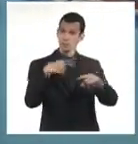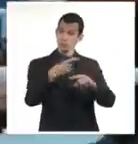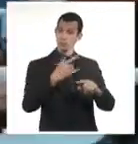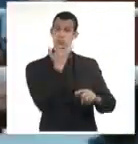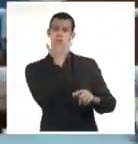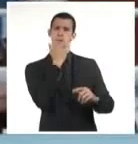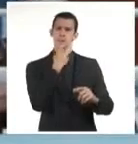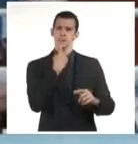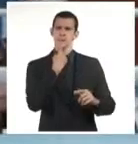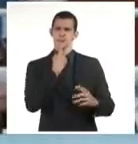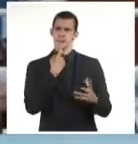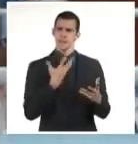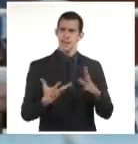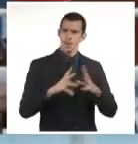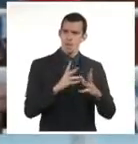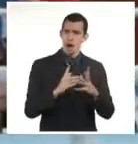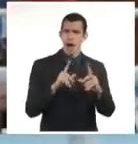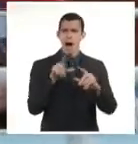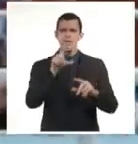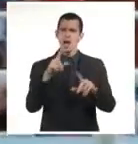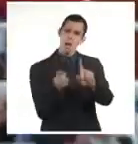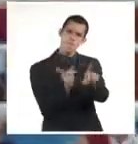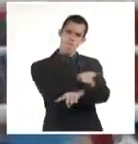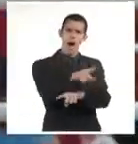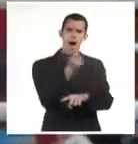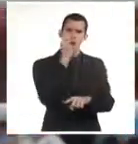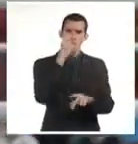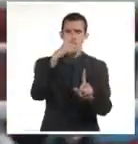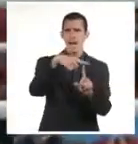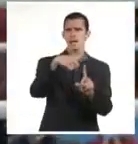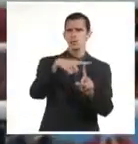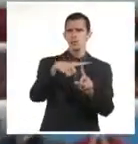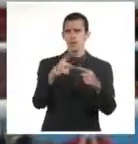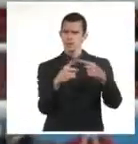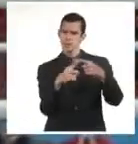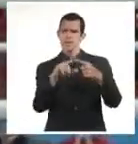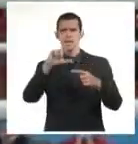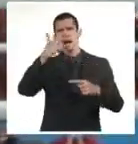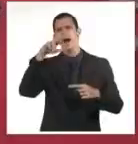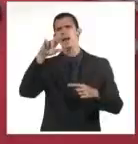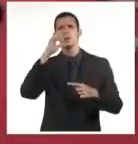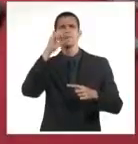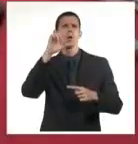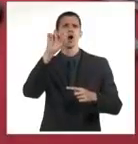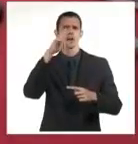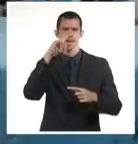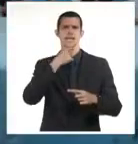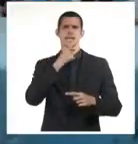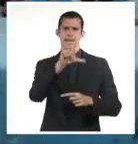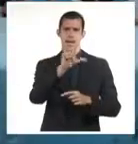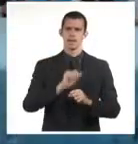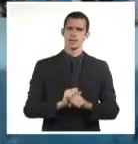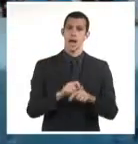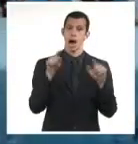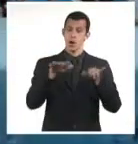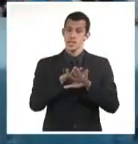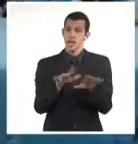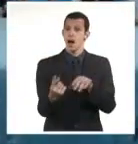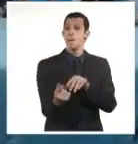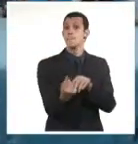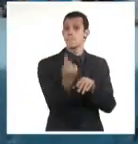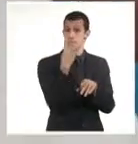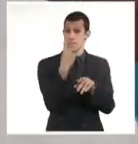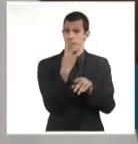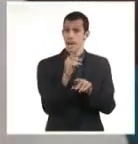superó unánime al tunero Rafael Carbonell en un pleito exigente que marcó el primer paso en el empeño de sumar su duodécima faja en